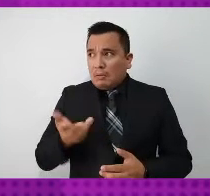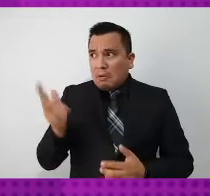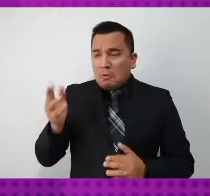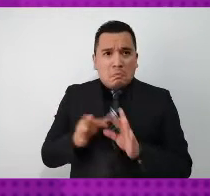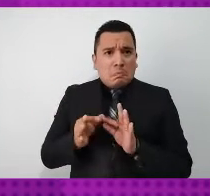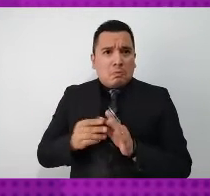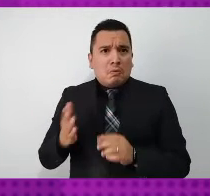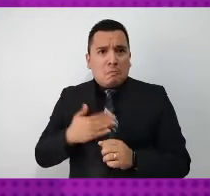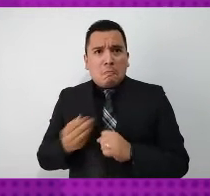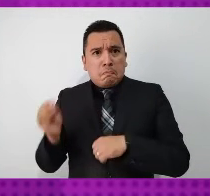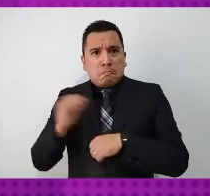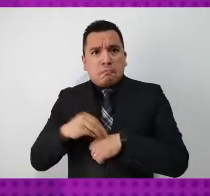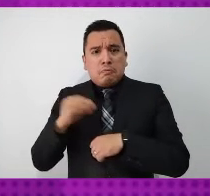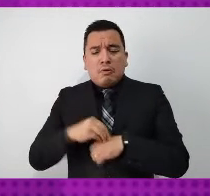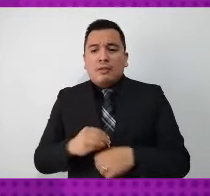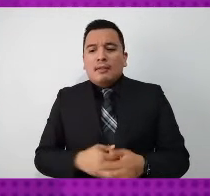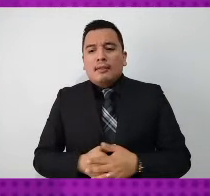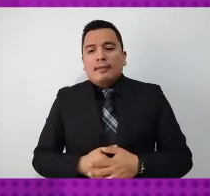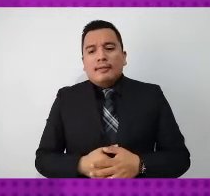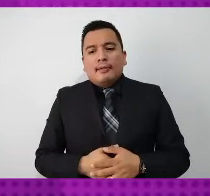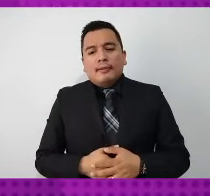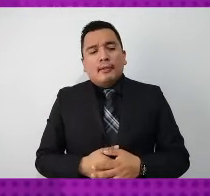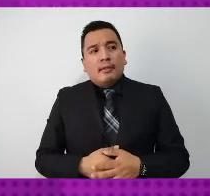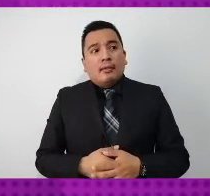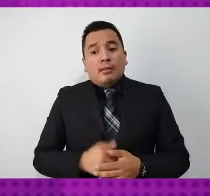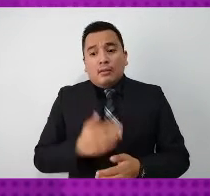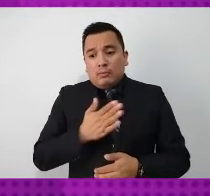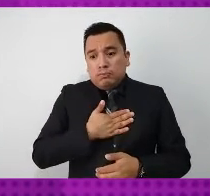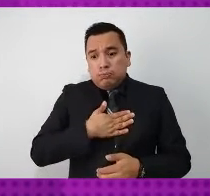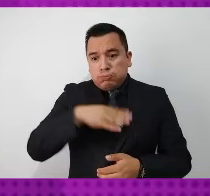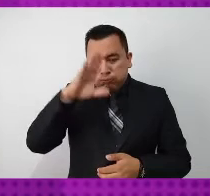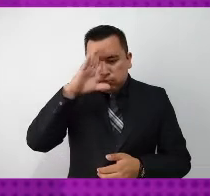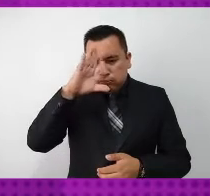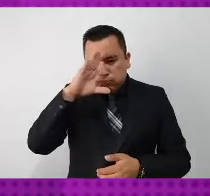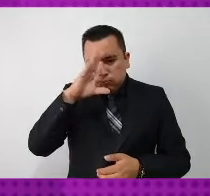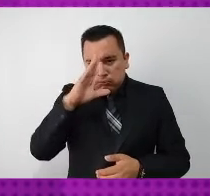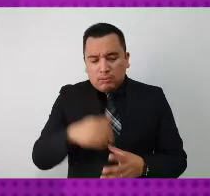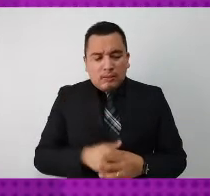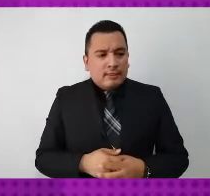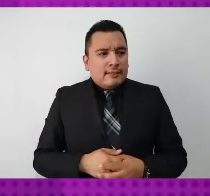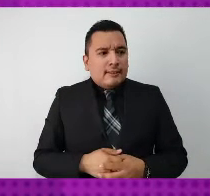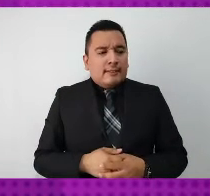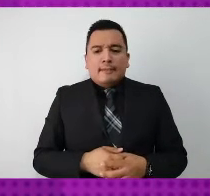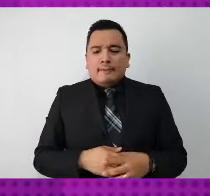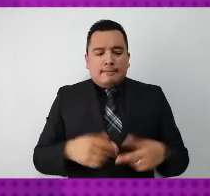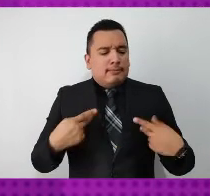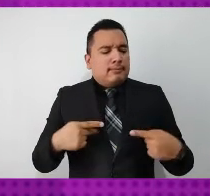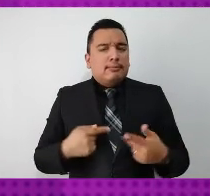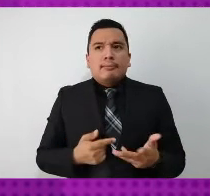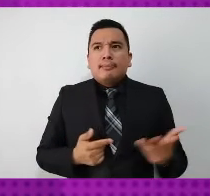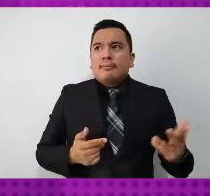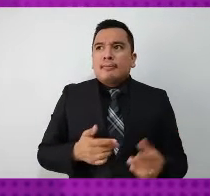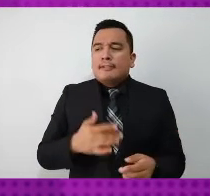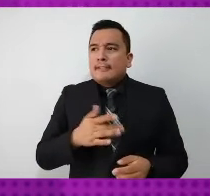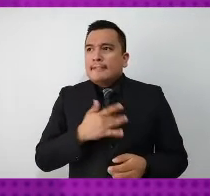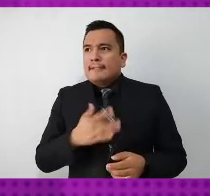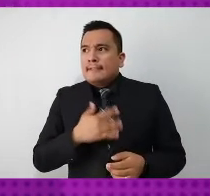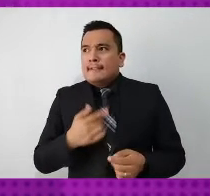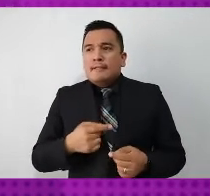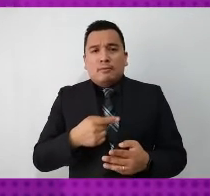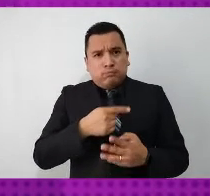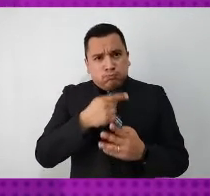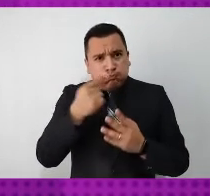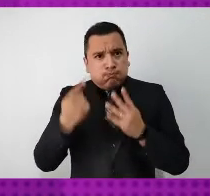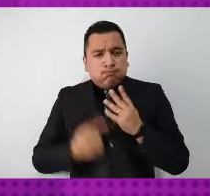compañeras y el compañero yo creo que estos reclamos que se reciben por parte de estas estos sectores de la población